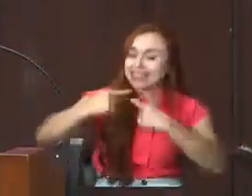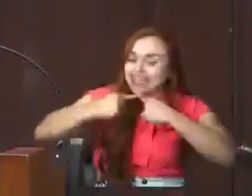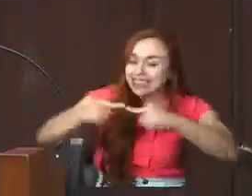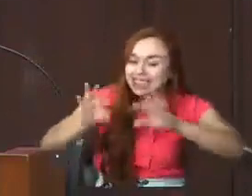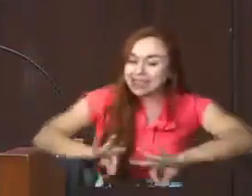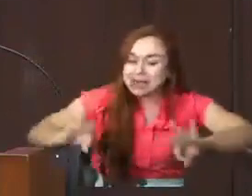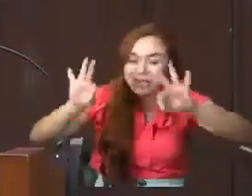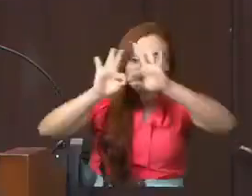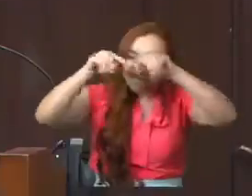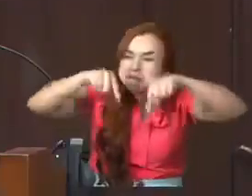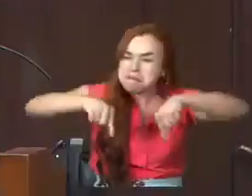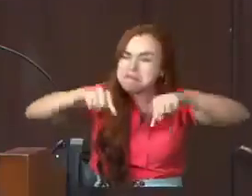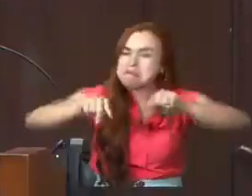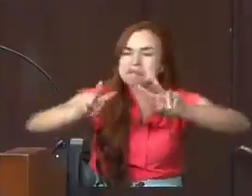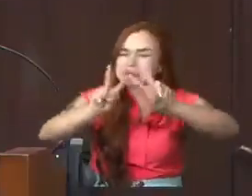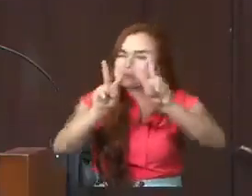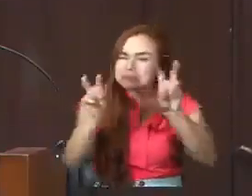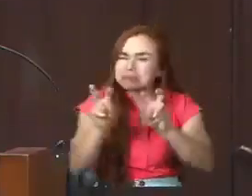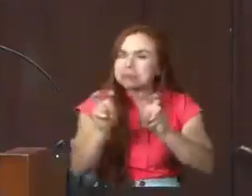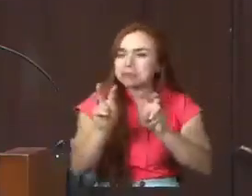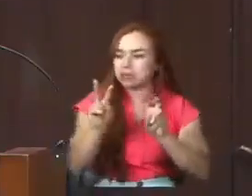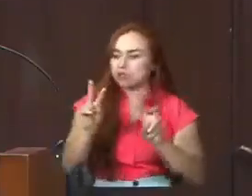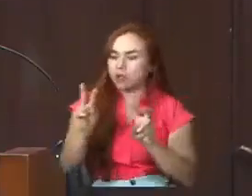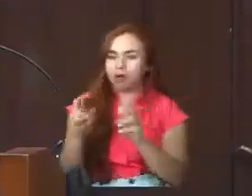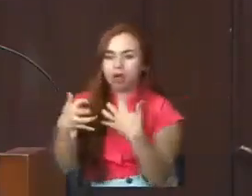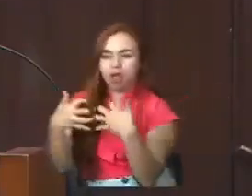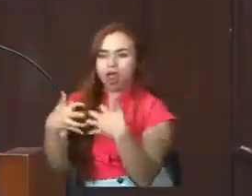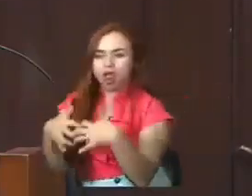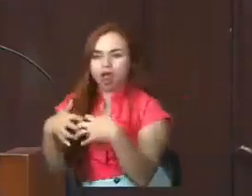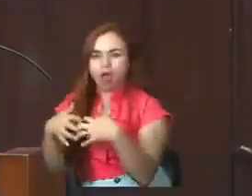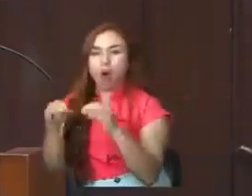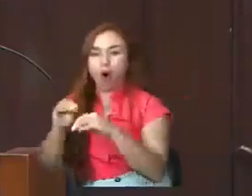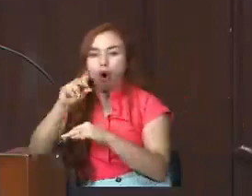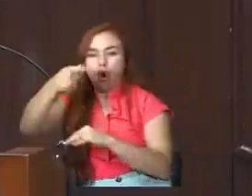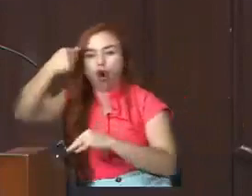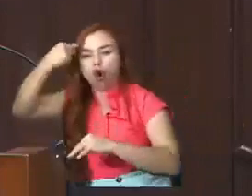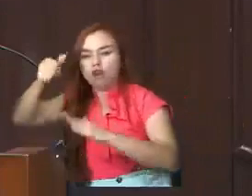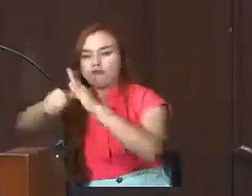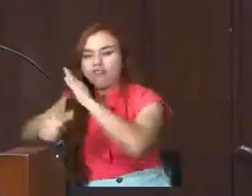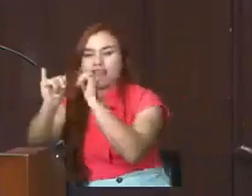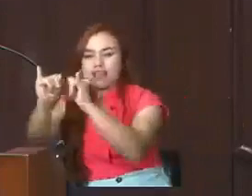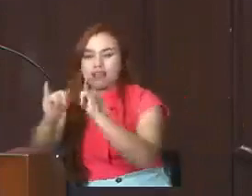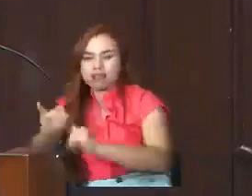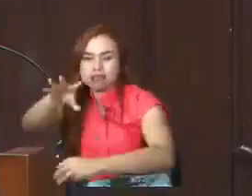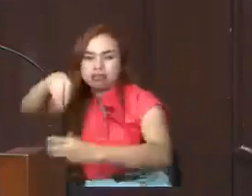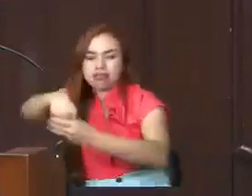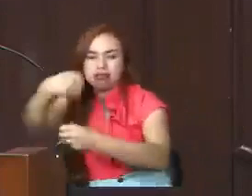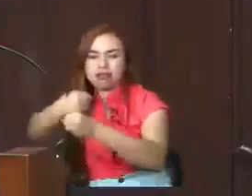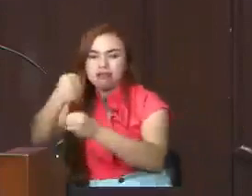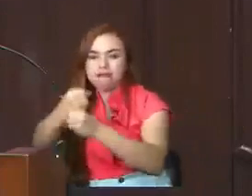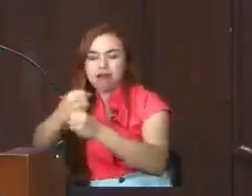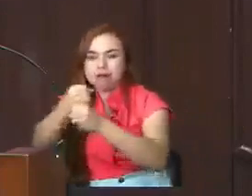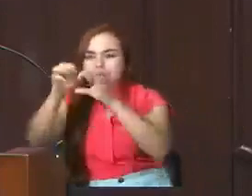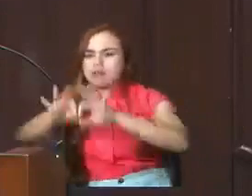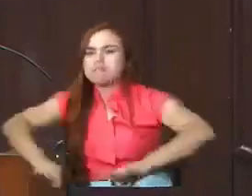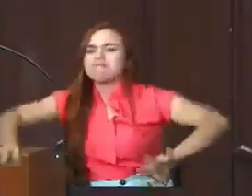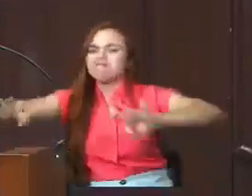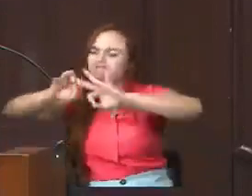pública, que es una norma de transparencia. La Ley 328, que crea la